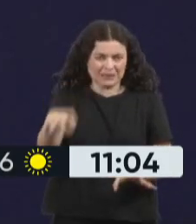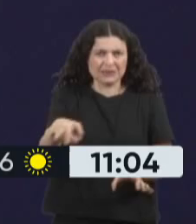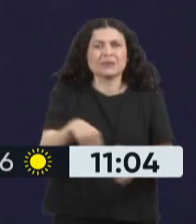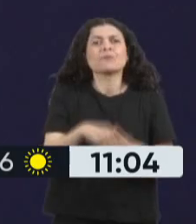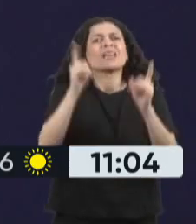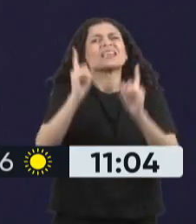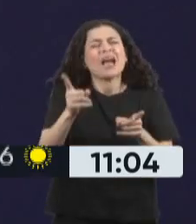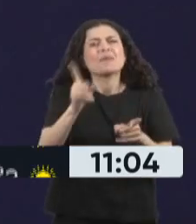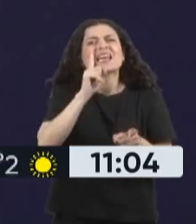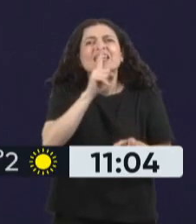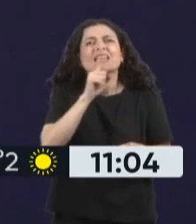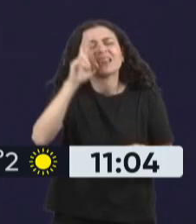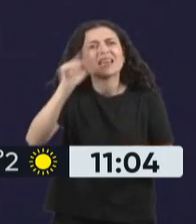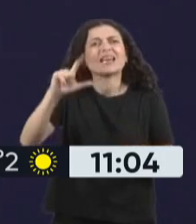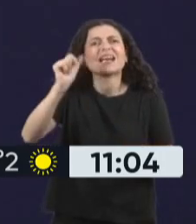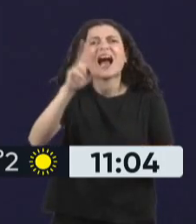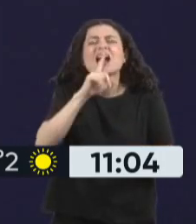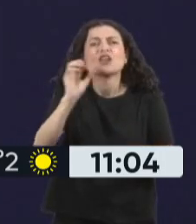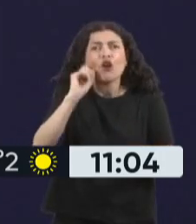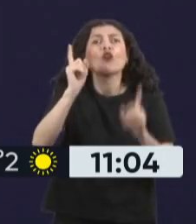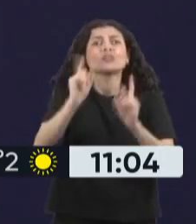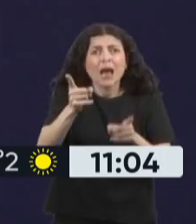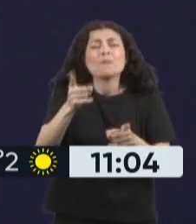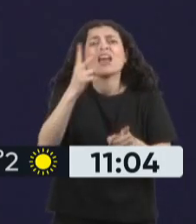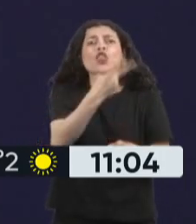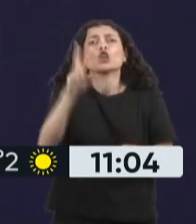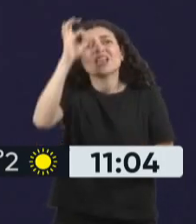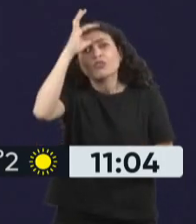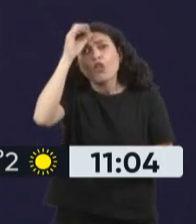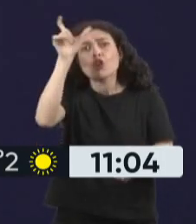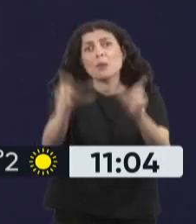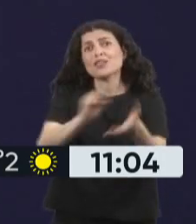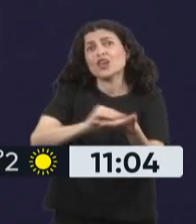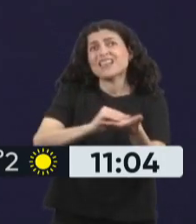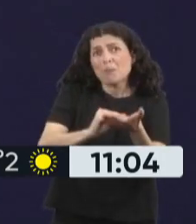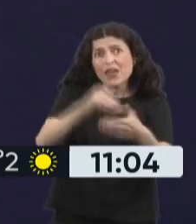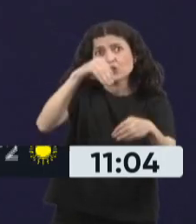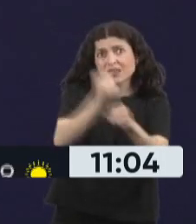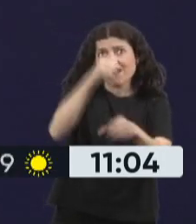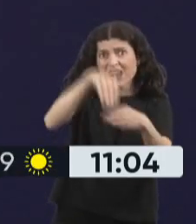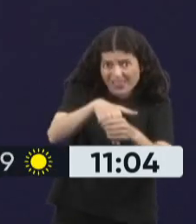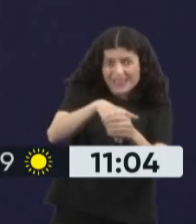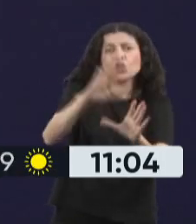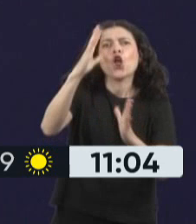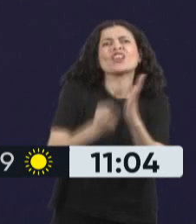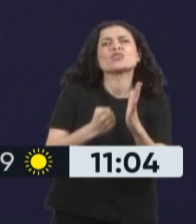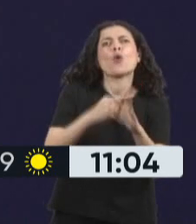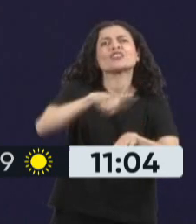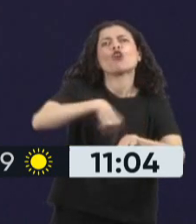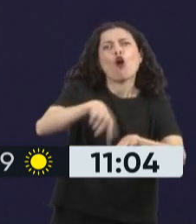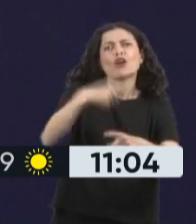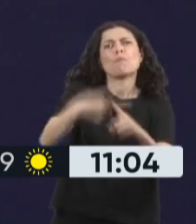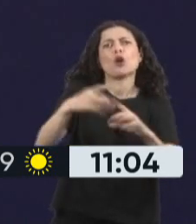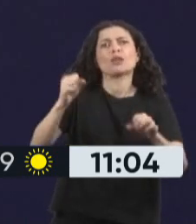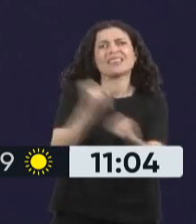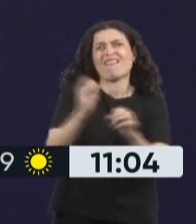Intercargo descontó las horas a 212 empleados de la Asociación del Personal Aeronáutico y a 13 de la Unión